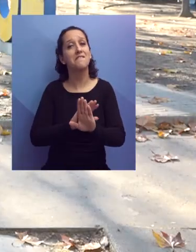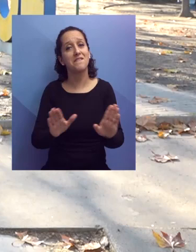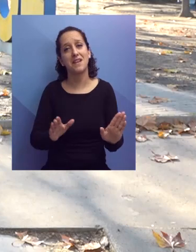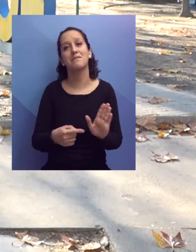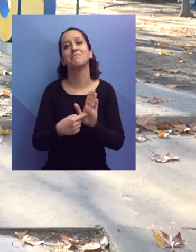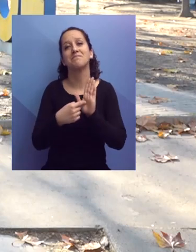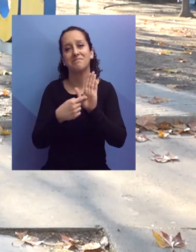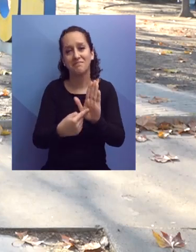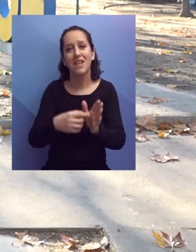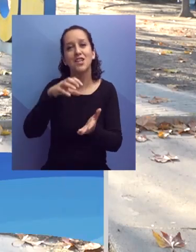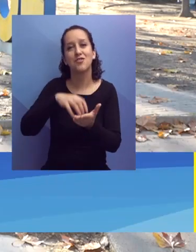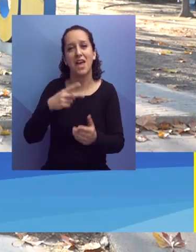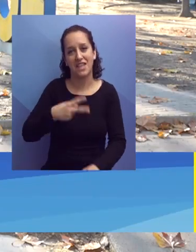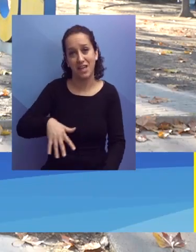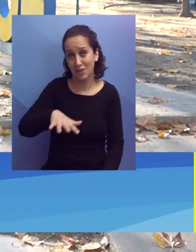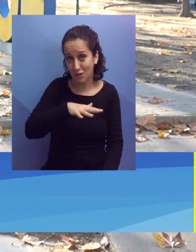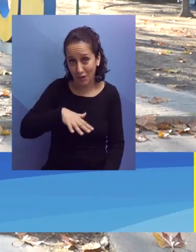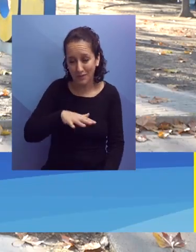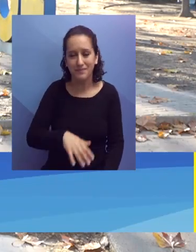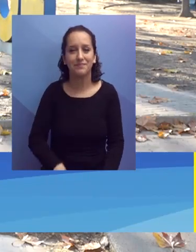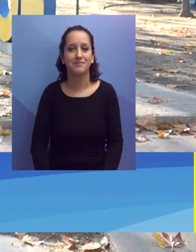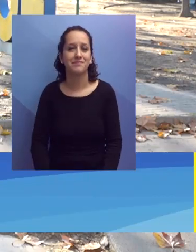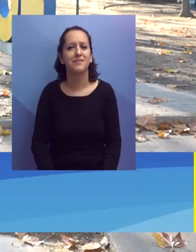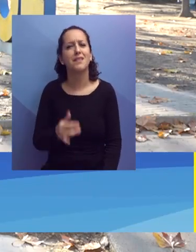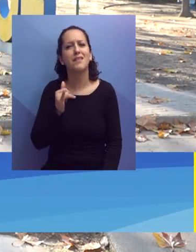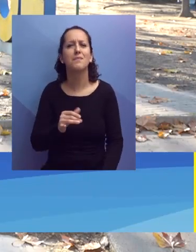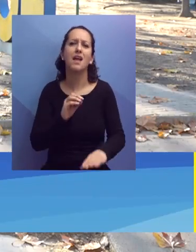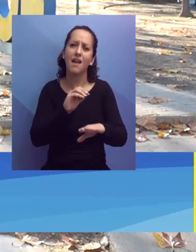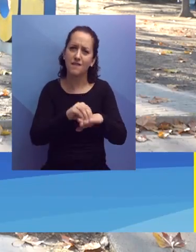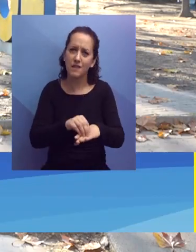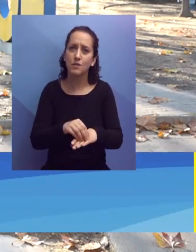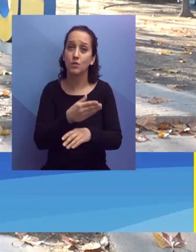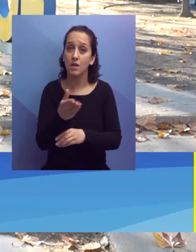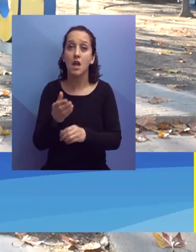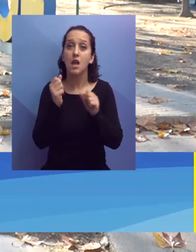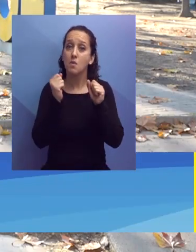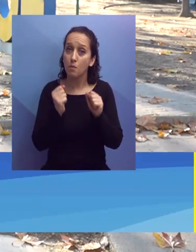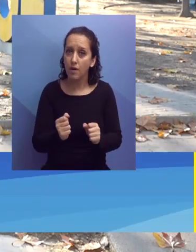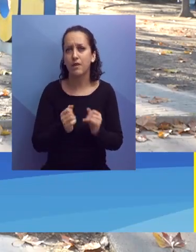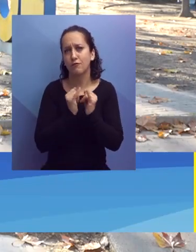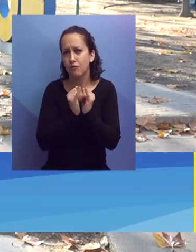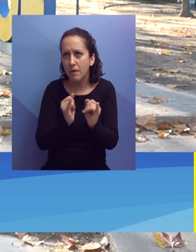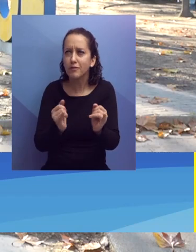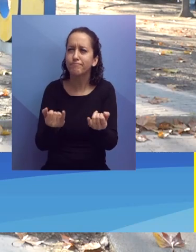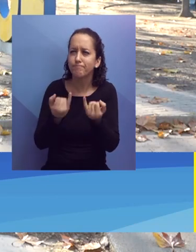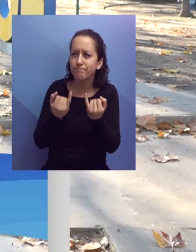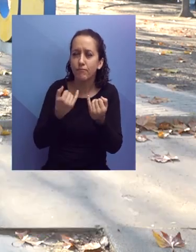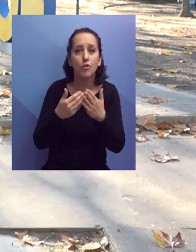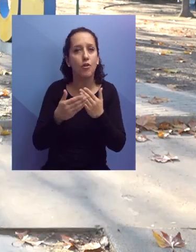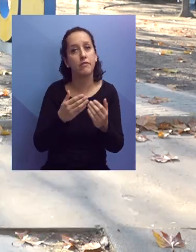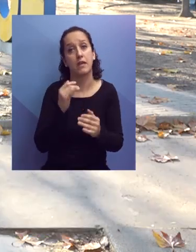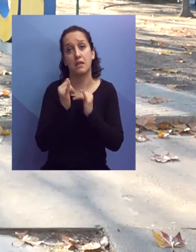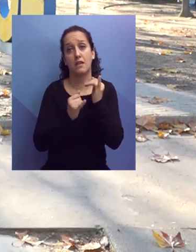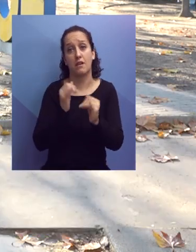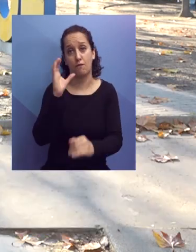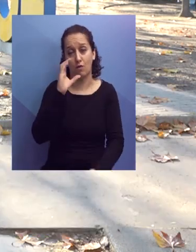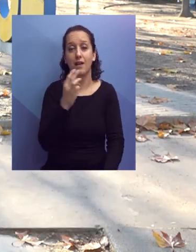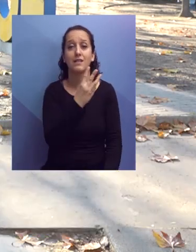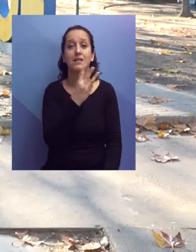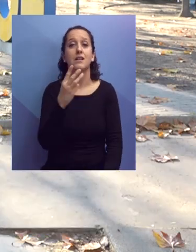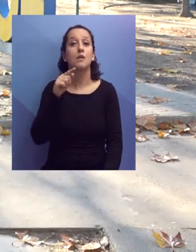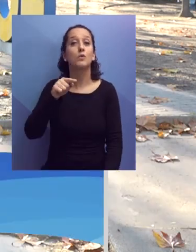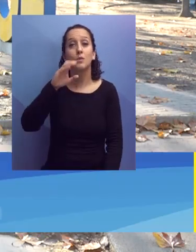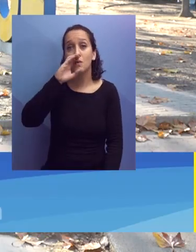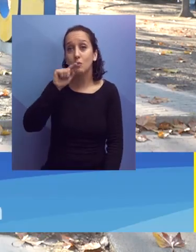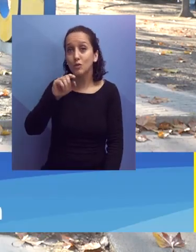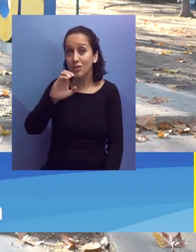Y de esta manera finalizamos un nuevo capítulo de Ciudad de Todas y de Todos. Como siempre, le recordamos mantenerse informado a través de nuestro